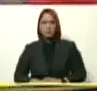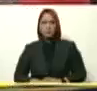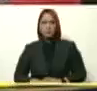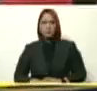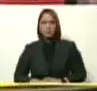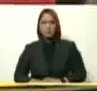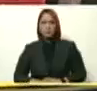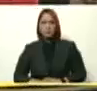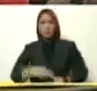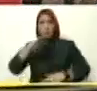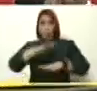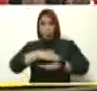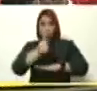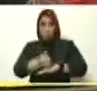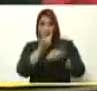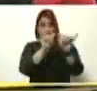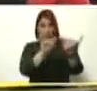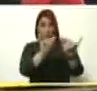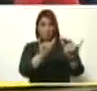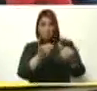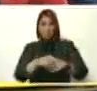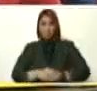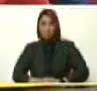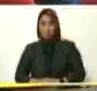Y por culpa de ellos